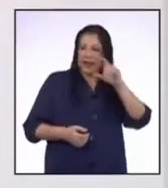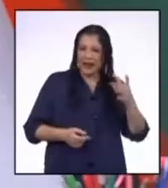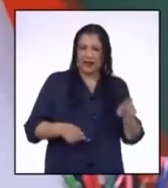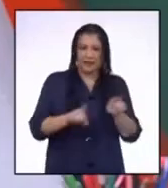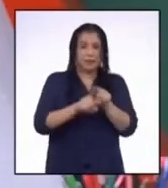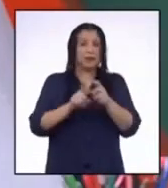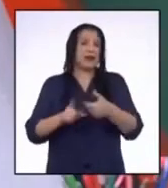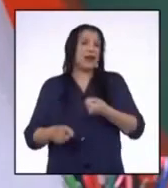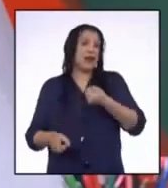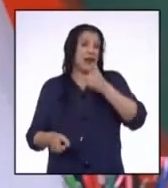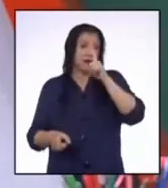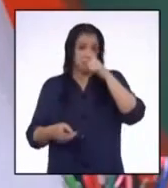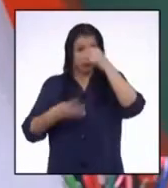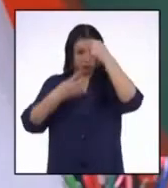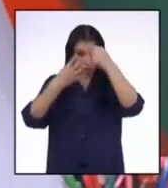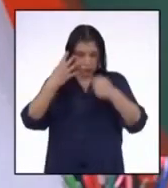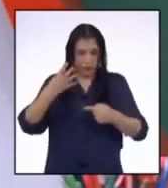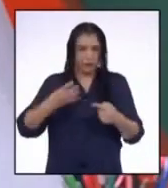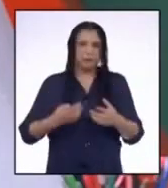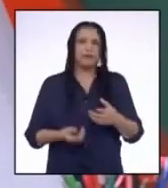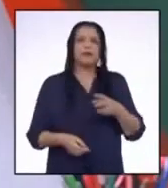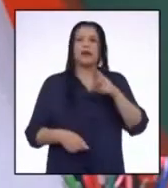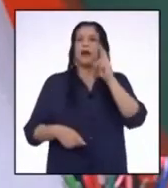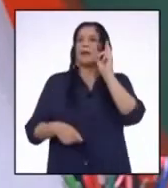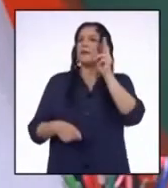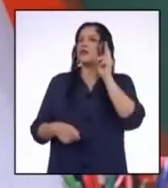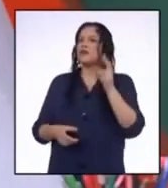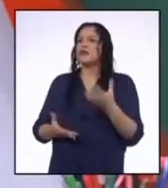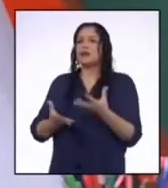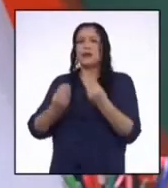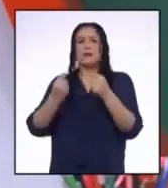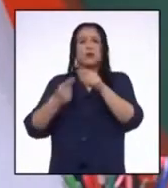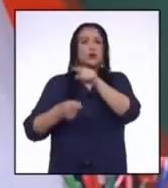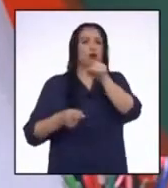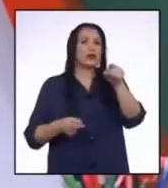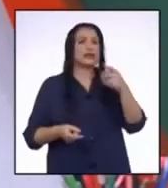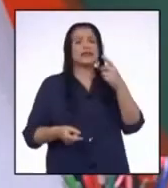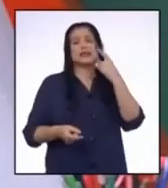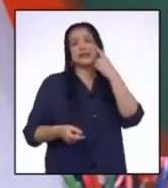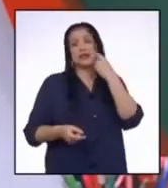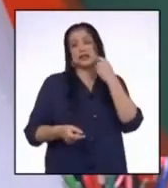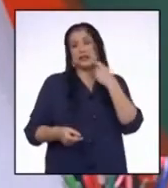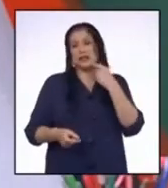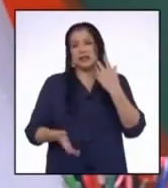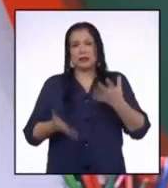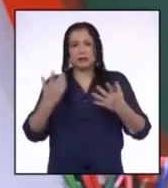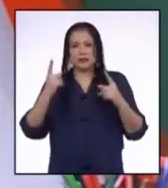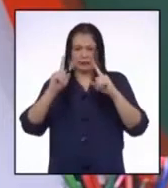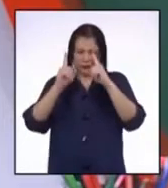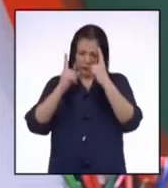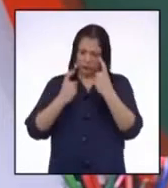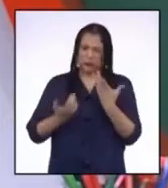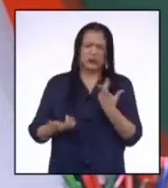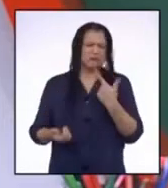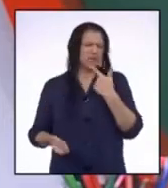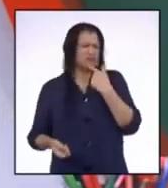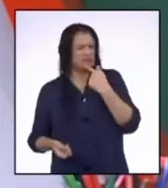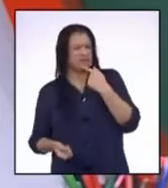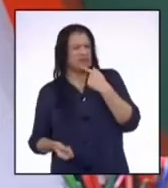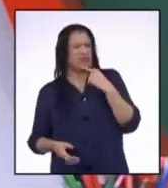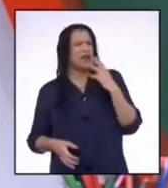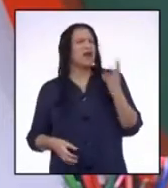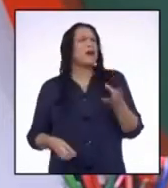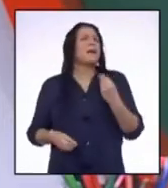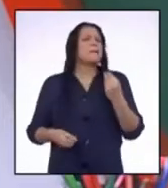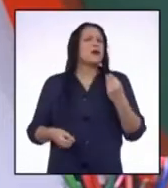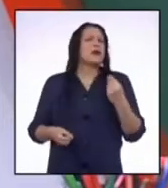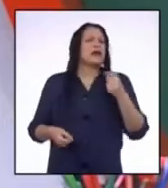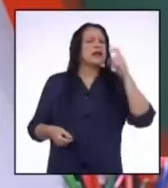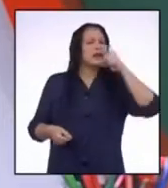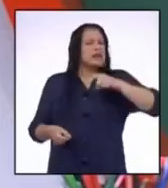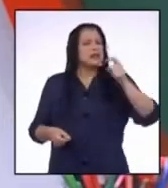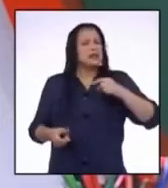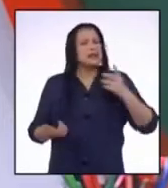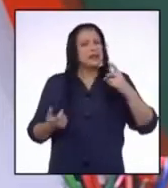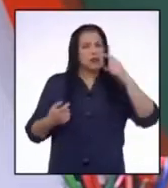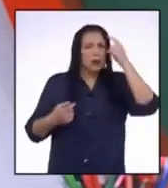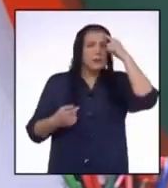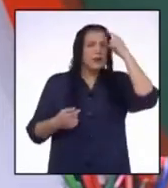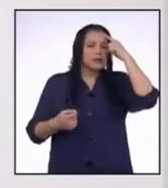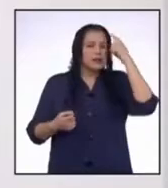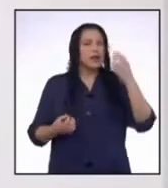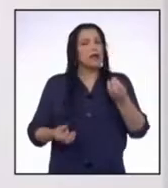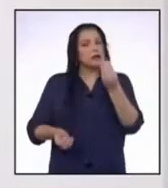agua. Profesora, seguro que muchas y muchos de los chicos que están en casa se están preguntando ¿por qué preocuparnos de una